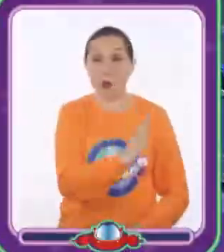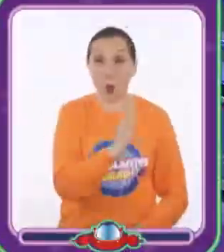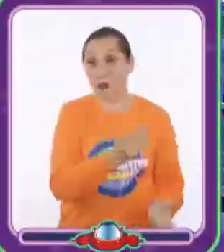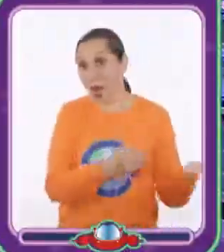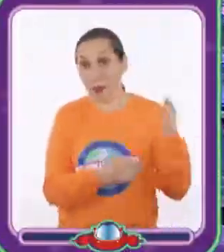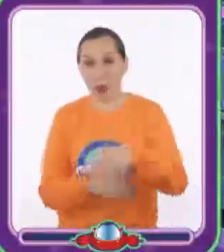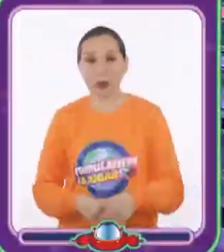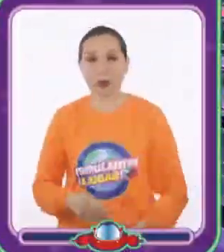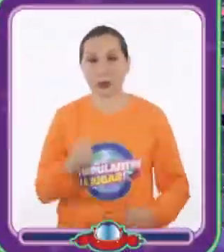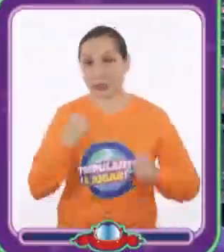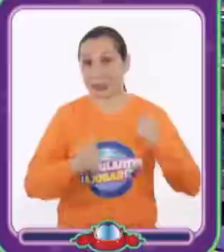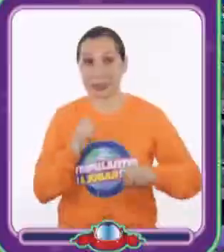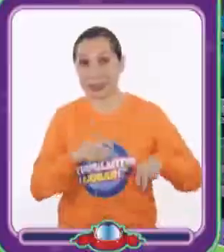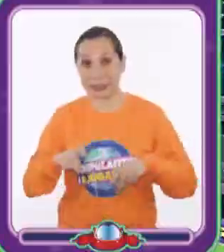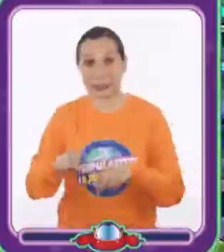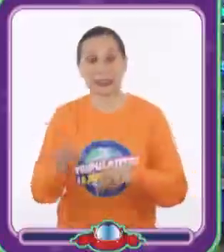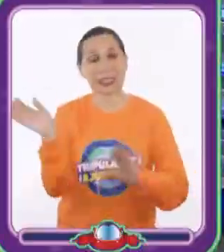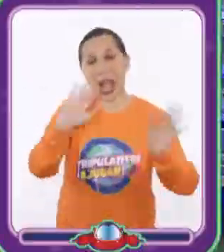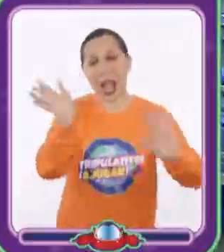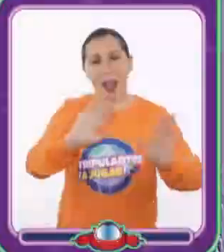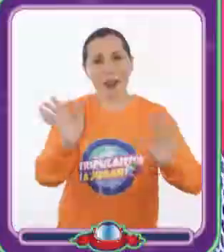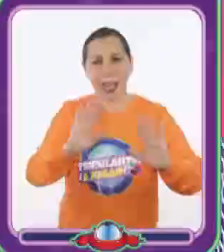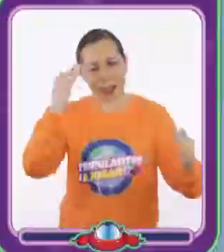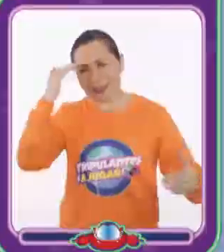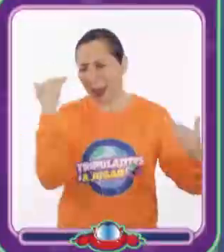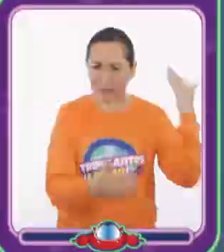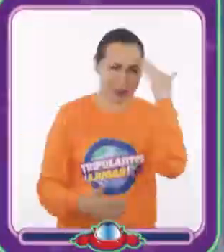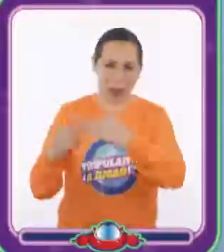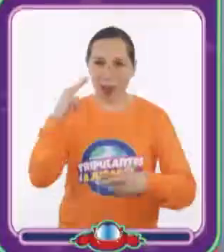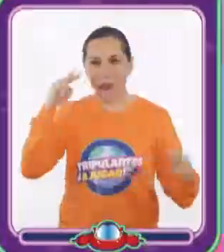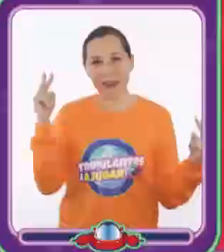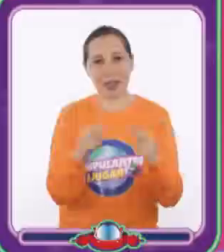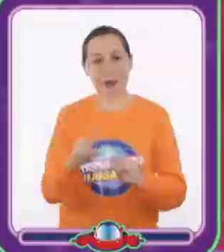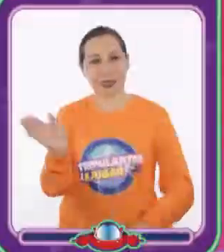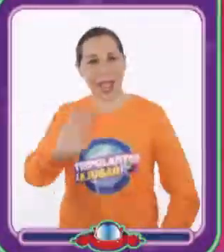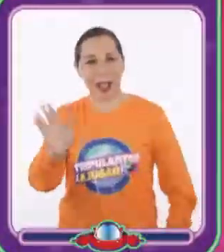Bruno! ¡Eso! ¡Chao! ¡Nos vemos!